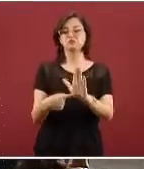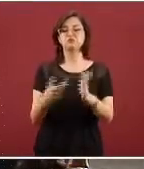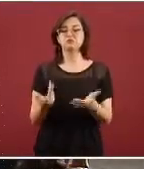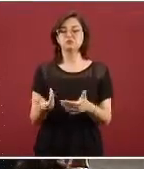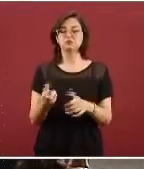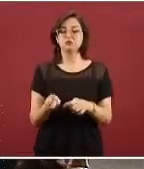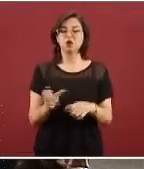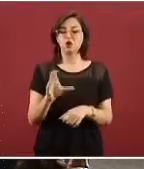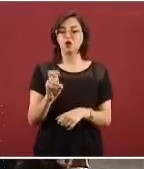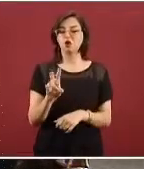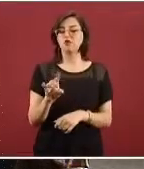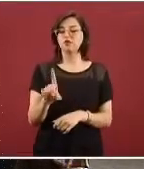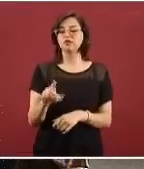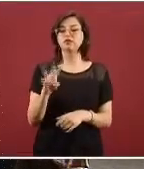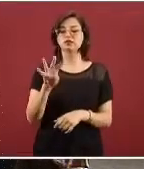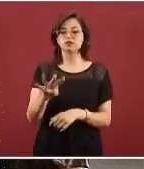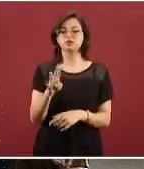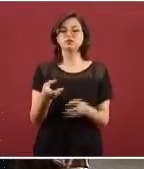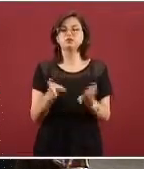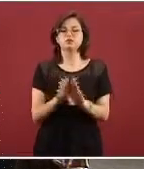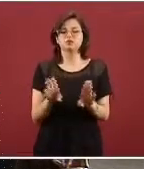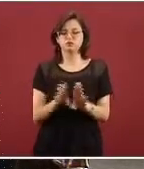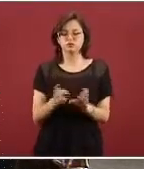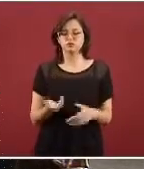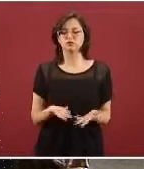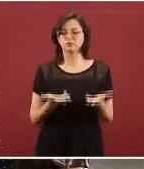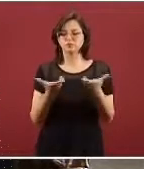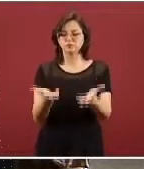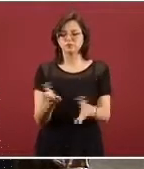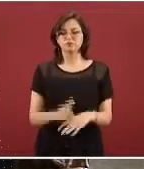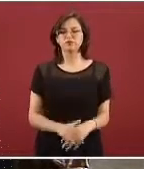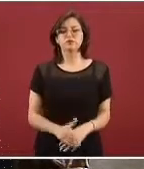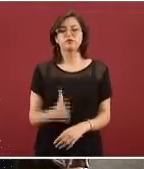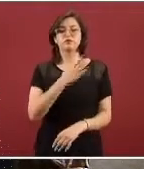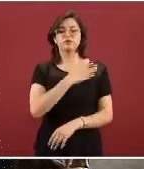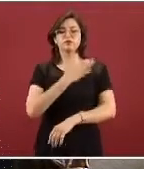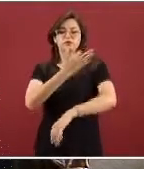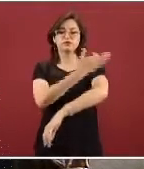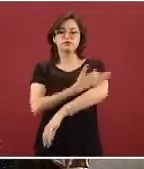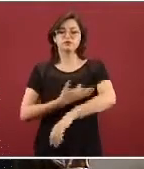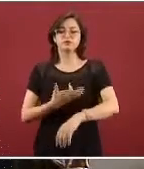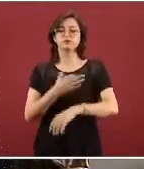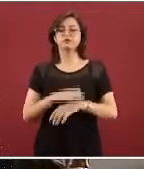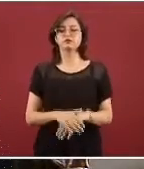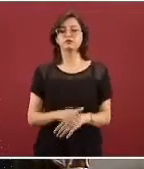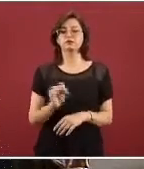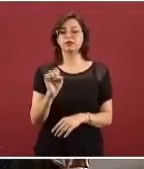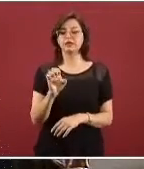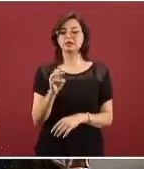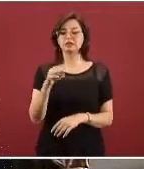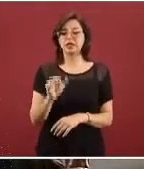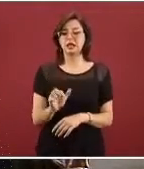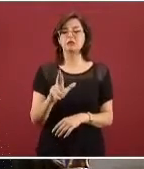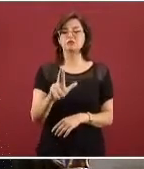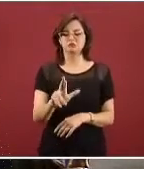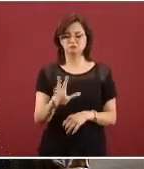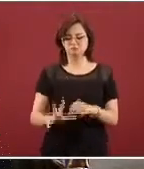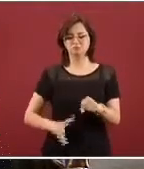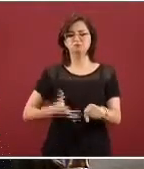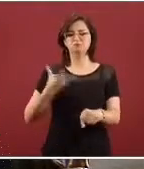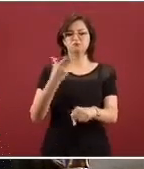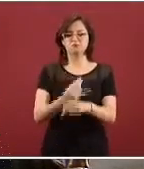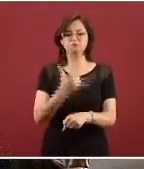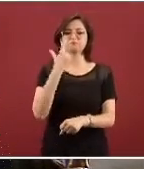COVID-19. Por favor. Muy buenas tardes. La Secretaría de Marina Armada de México se suma a